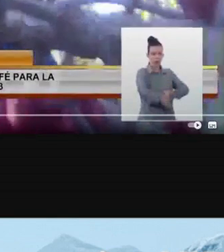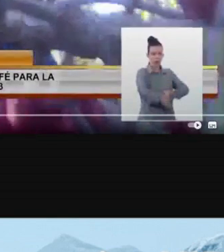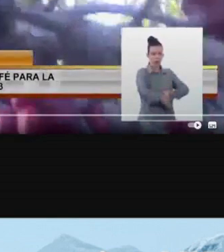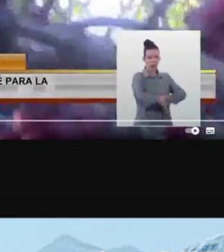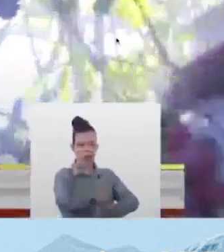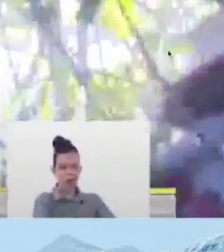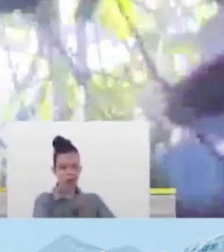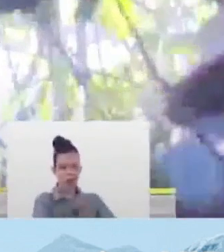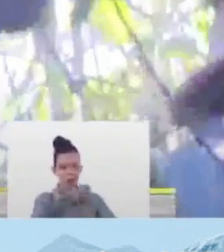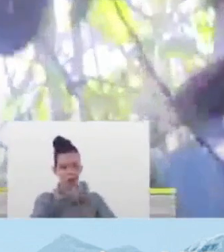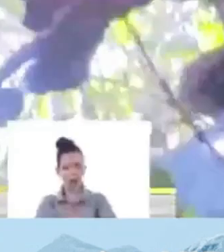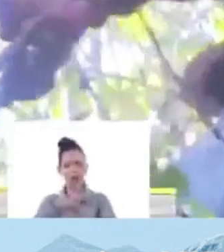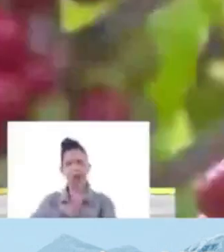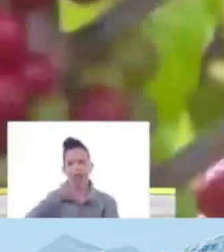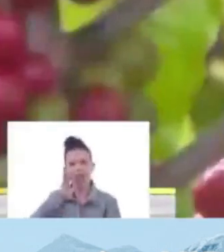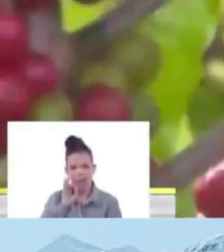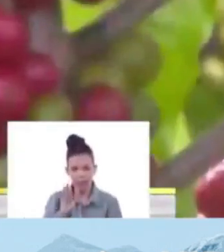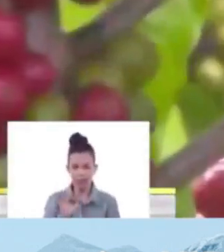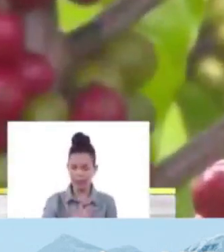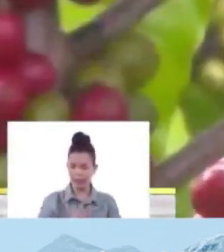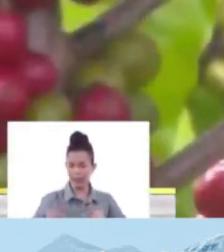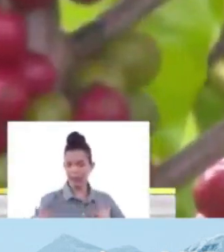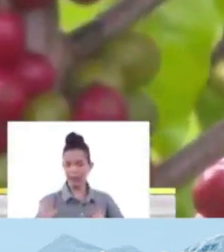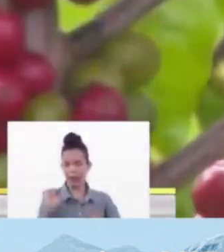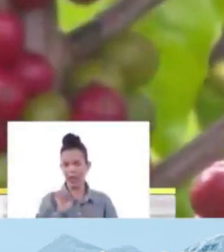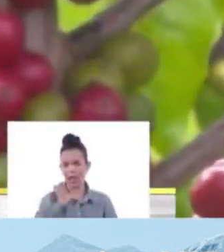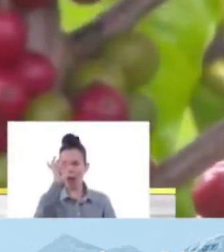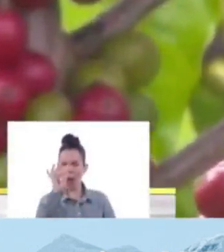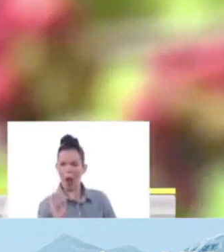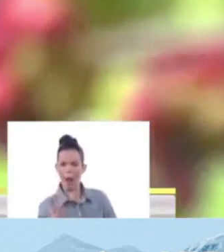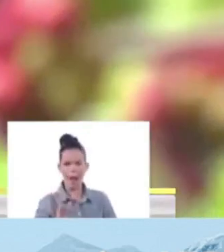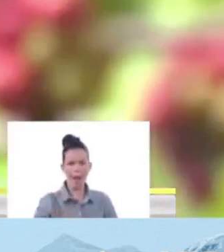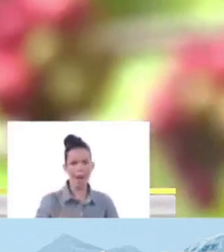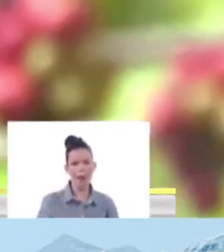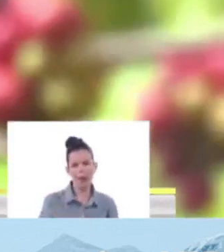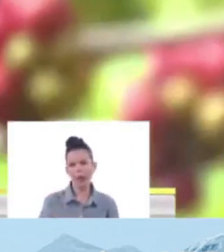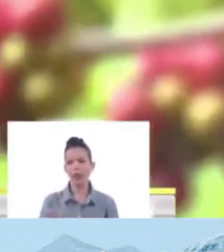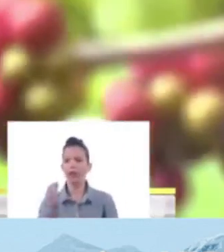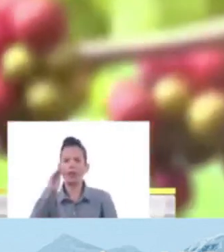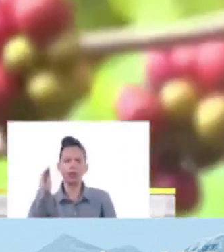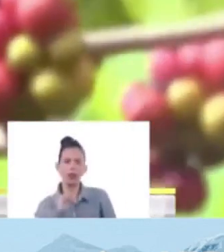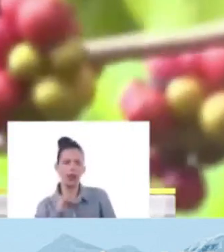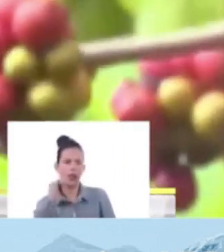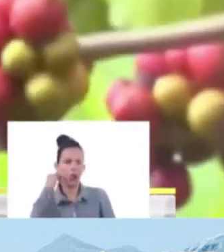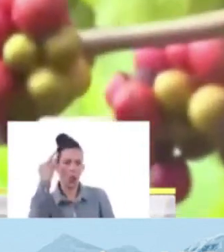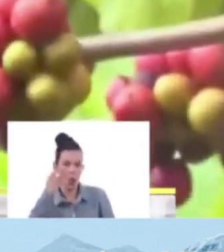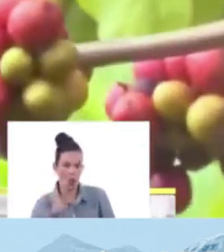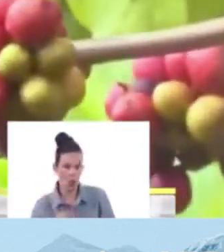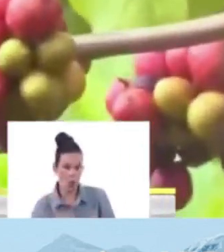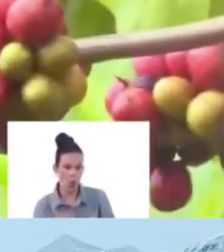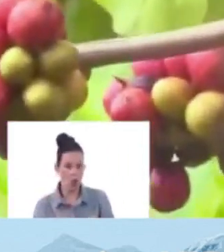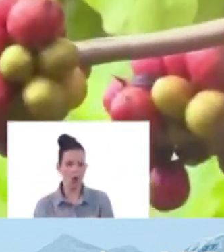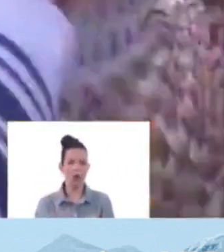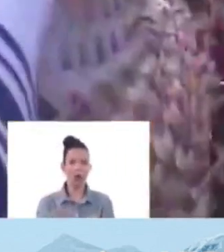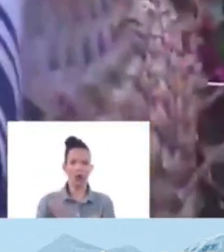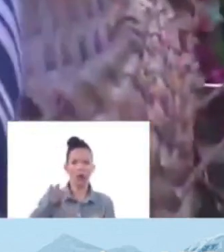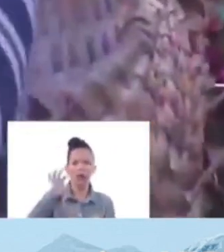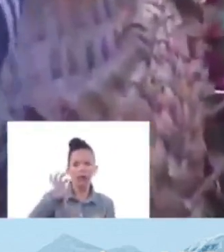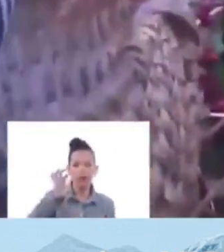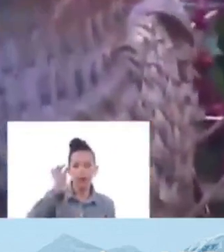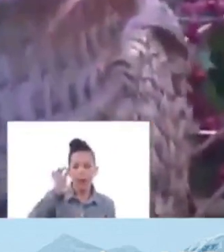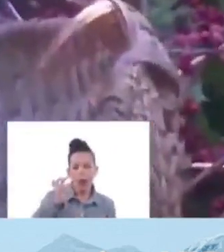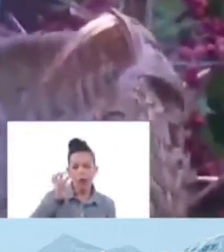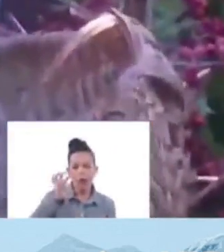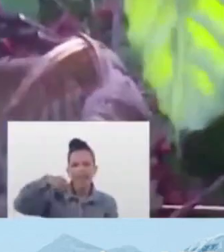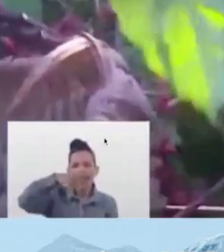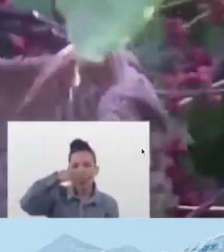Allí el grano se distingue por cualidades representativas, tales como color, balance, aroma, sabor, cuerpo, limpieza